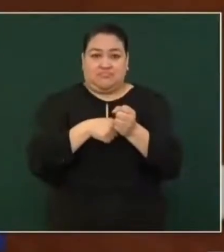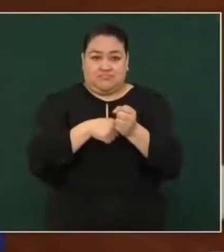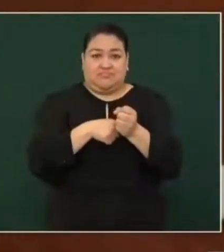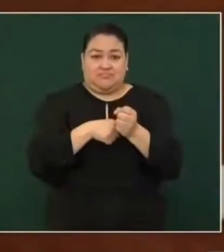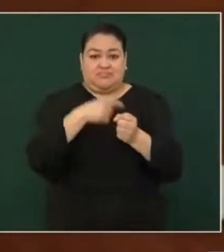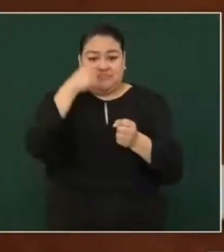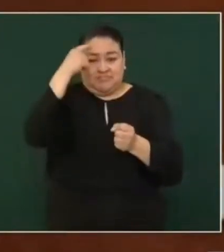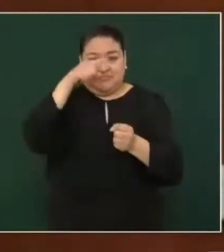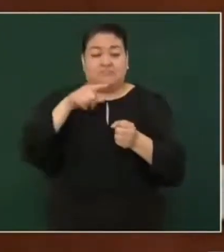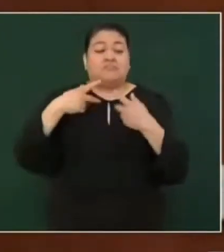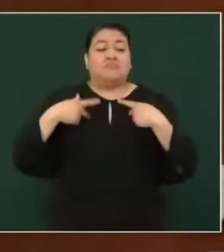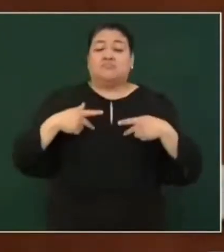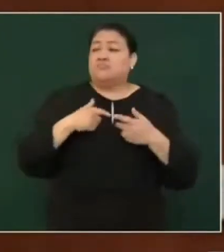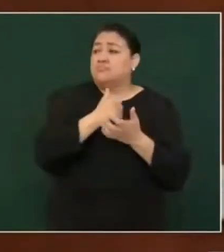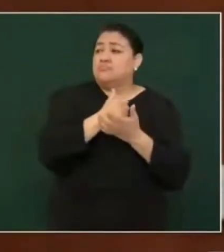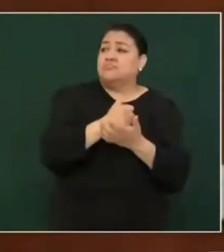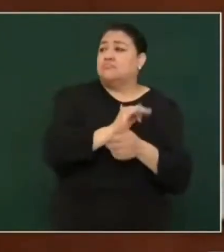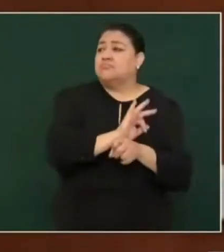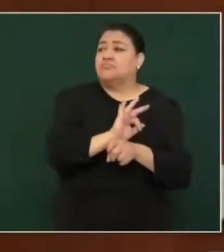es para ayudar a la gente,